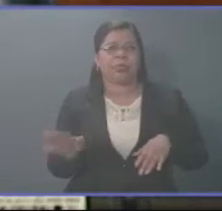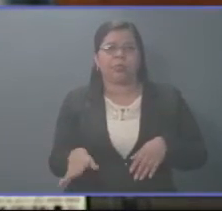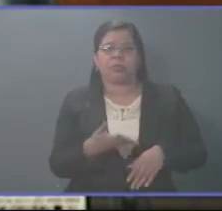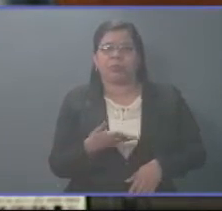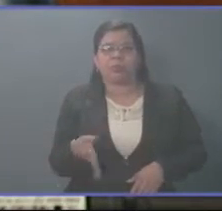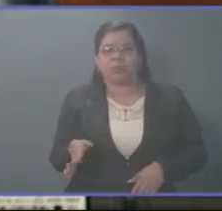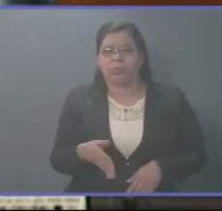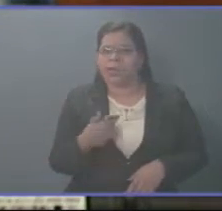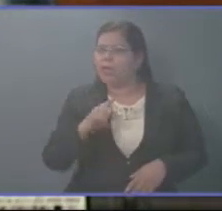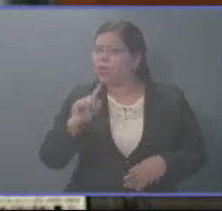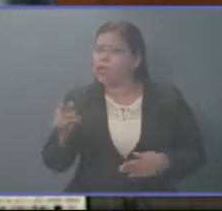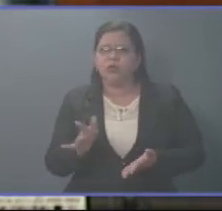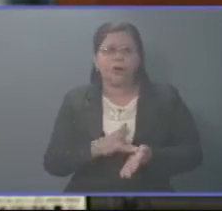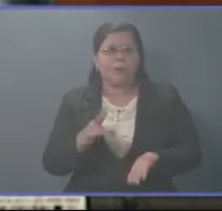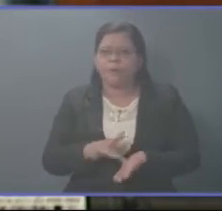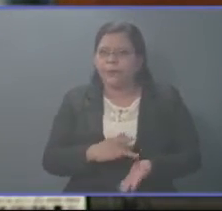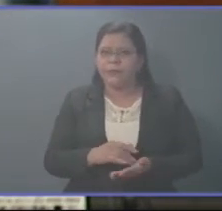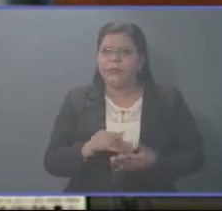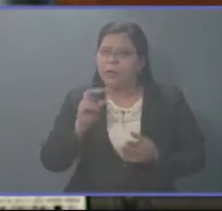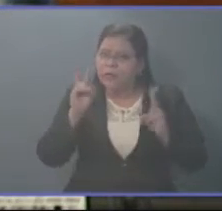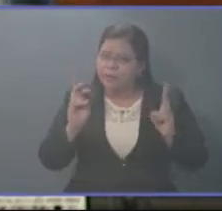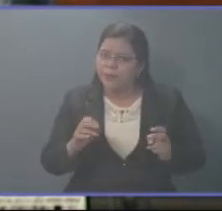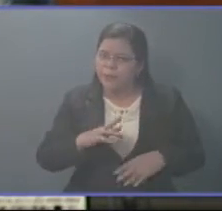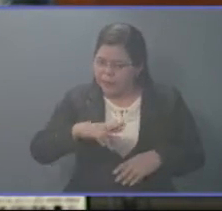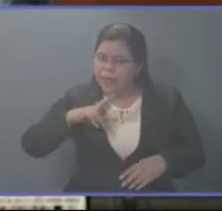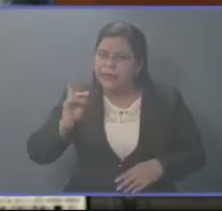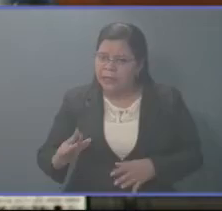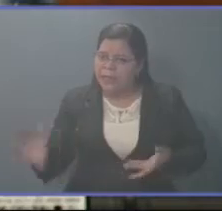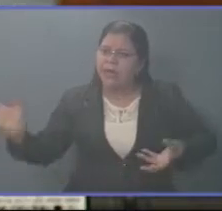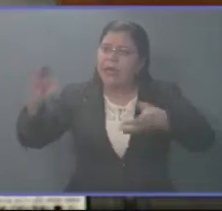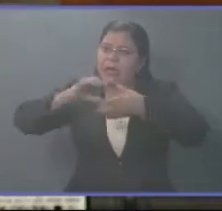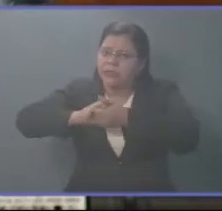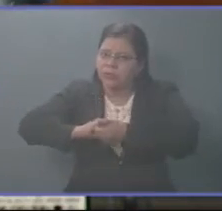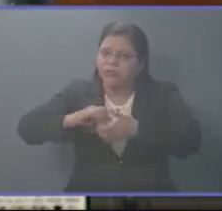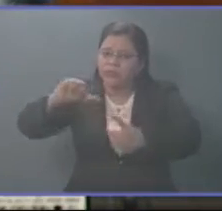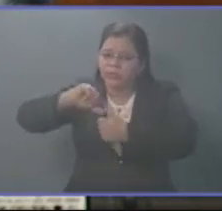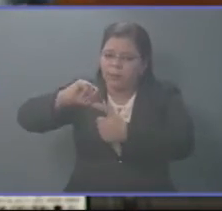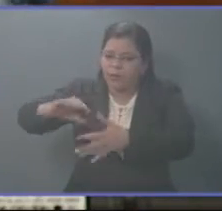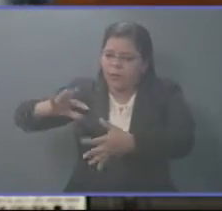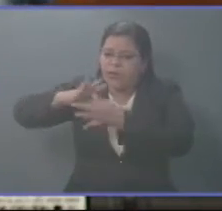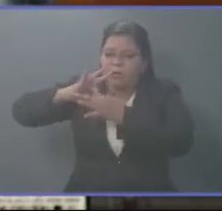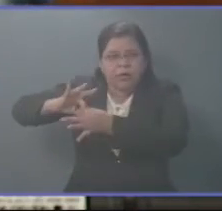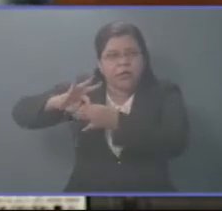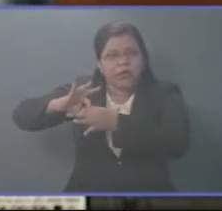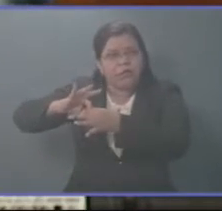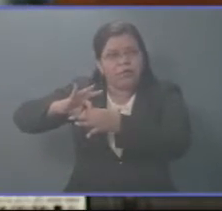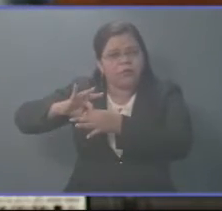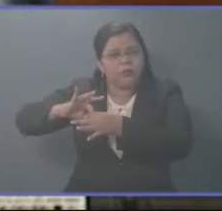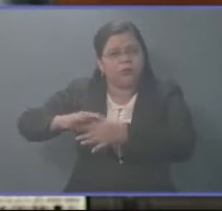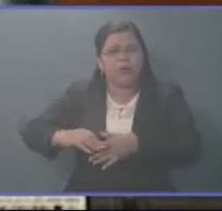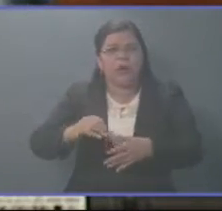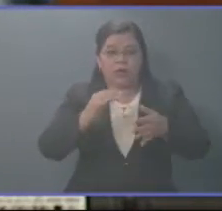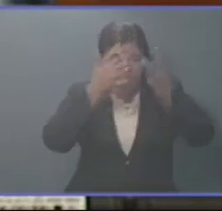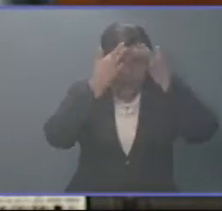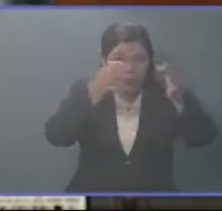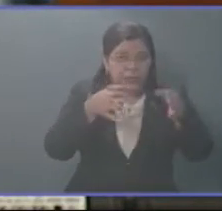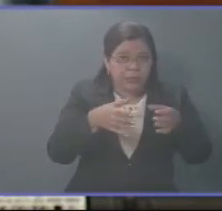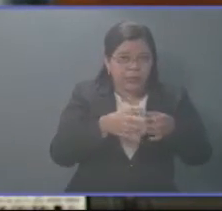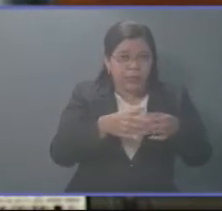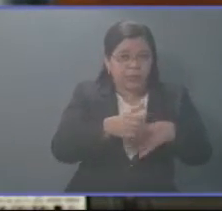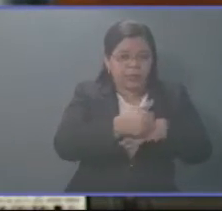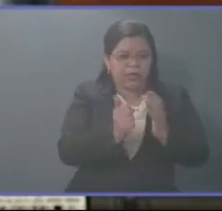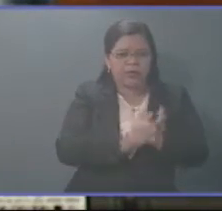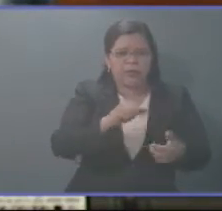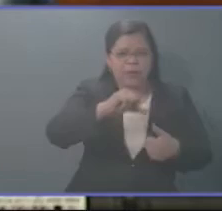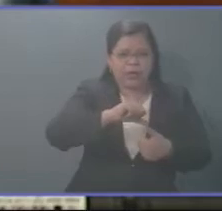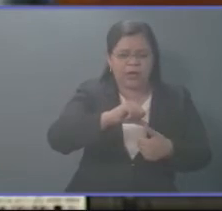Unión Centroamericana. También las decisiones dentro del Parlamento Centroamericano no son vinculantes. Entonces, ¿de qué nos